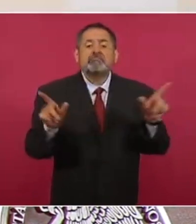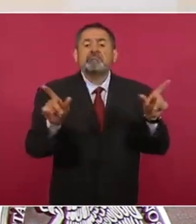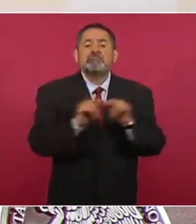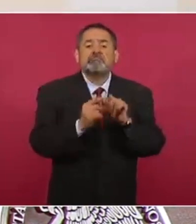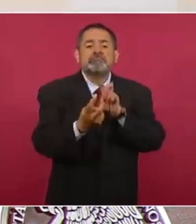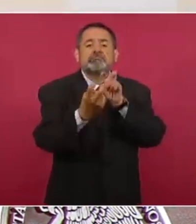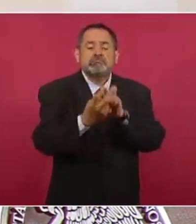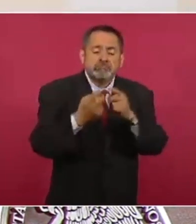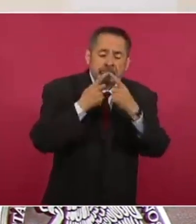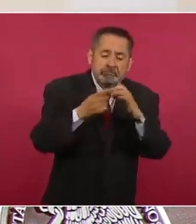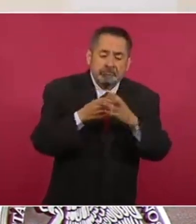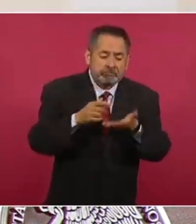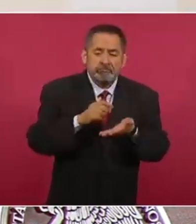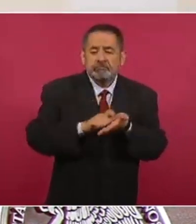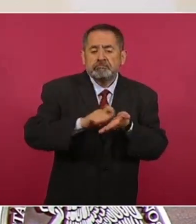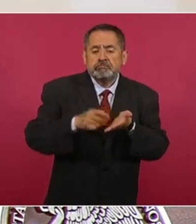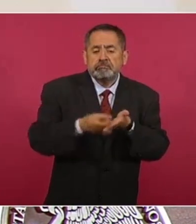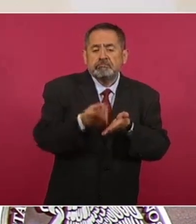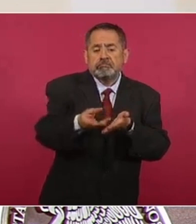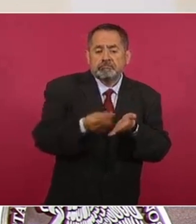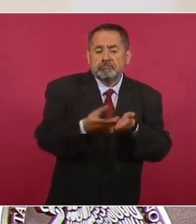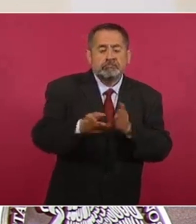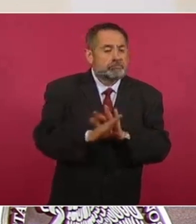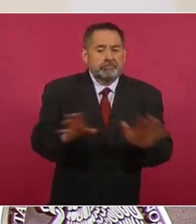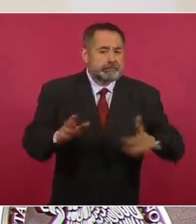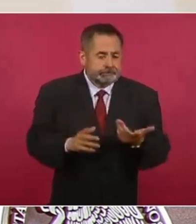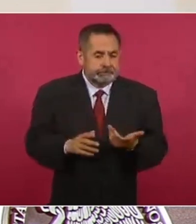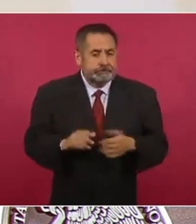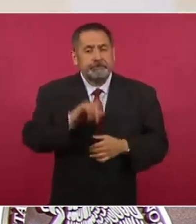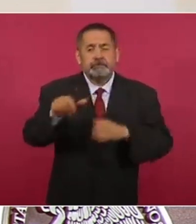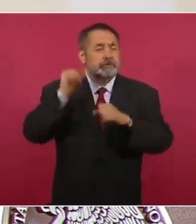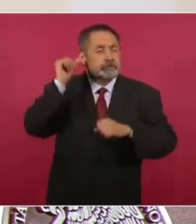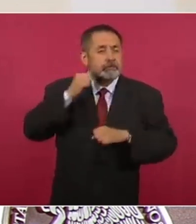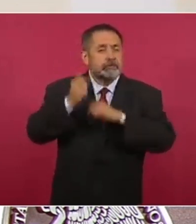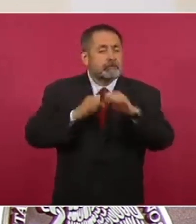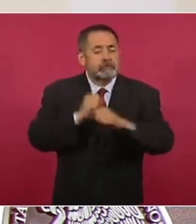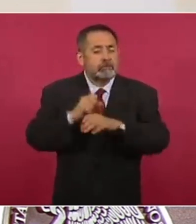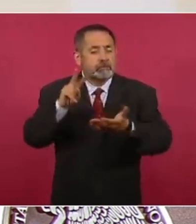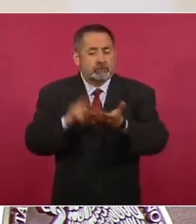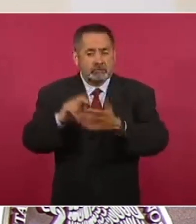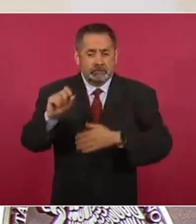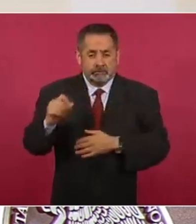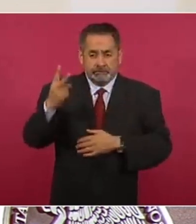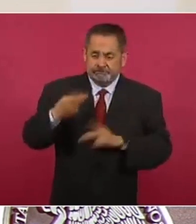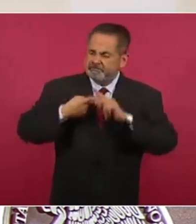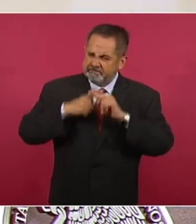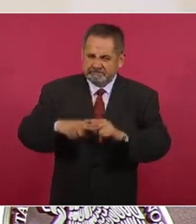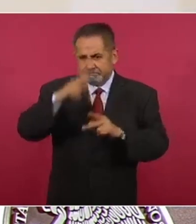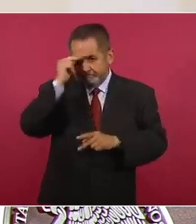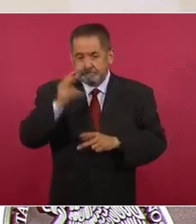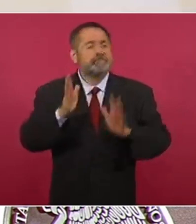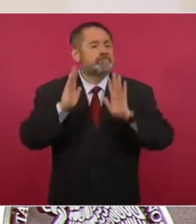general y estomatología a partir del primero de abril del 2022 que inició el programa en nayarit ya tiene